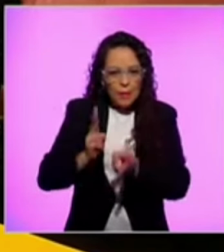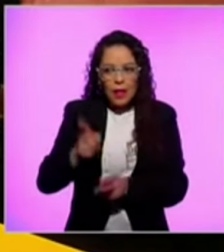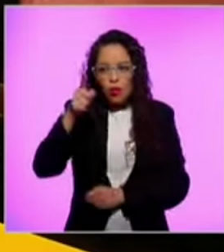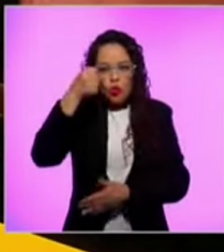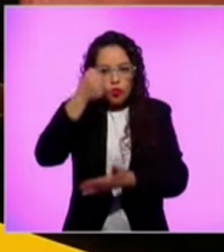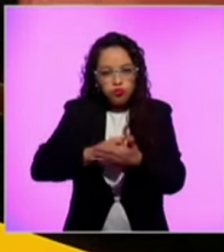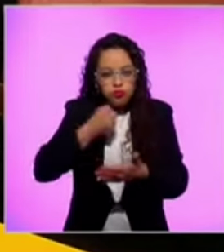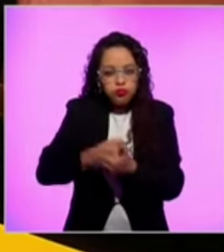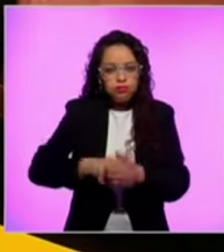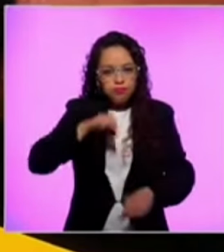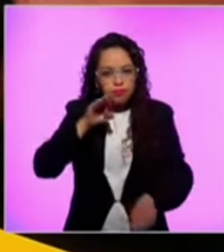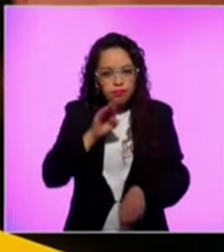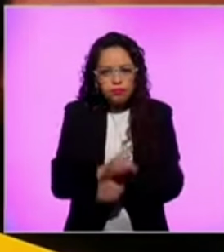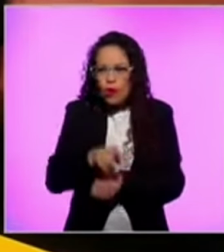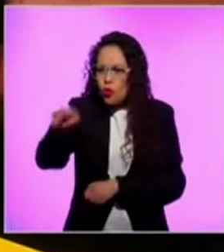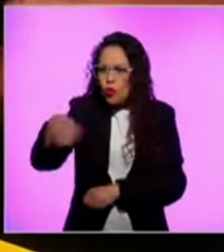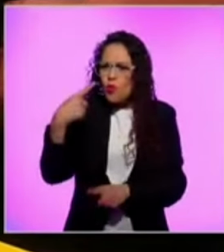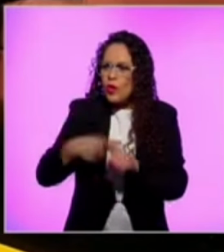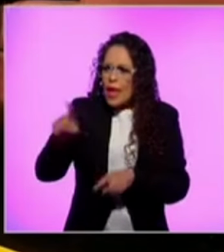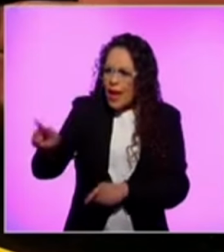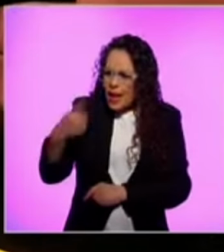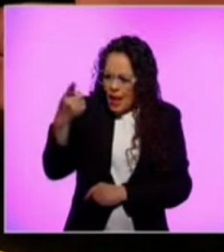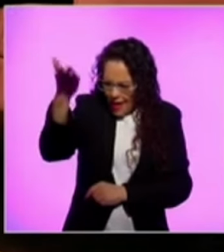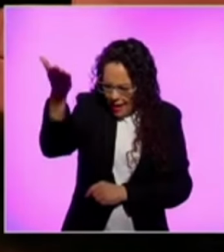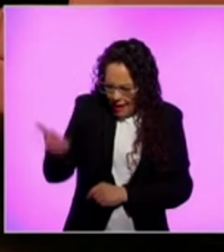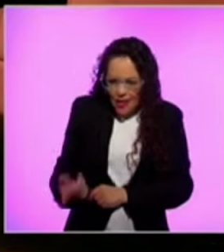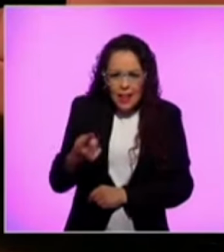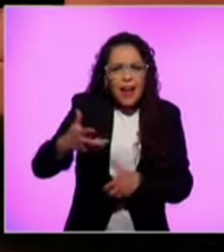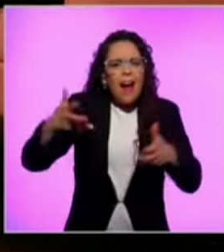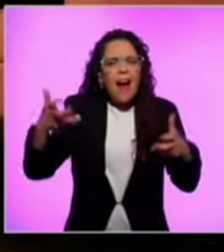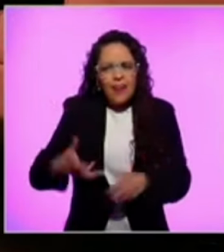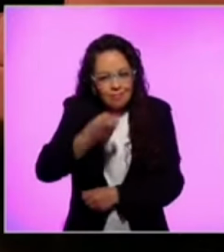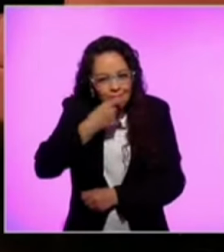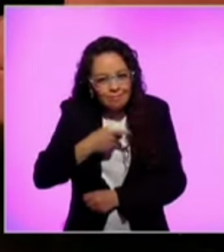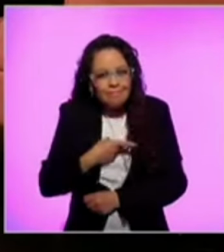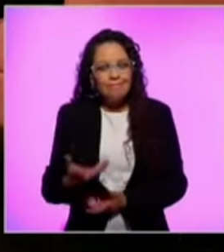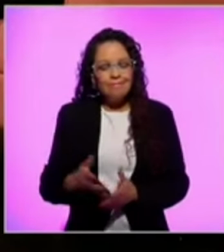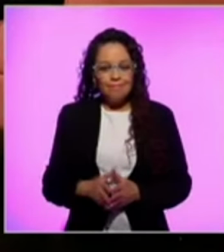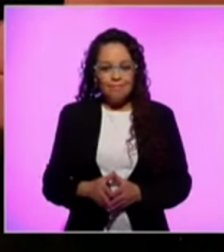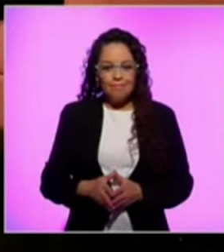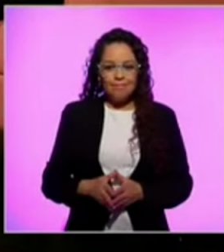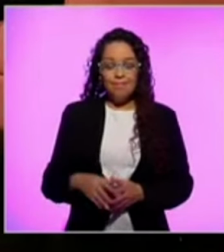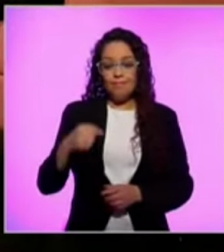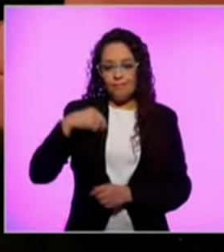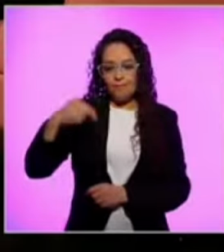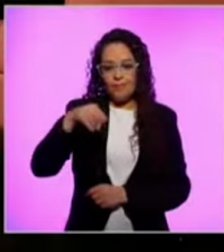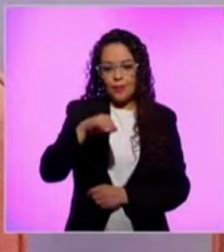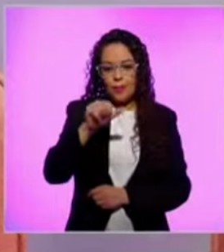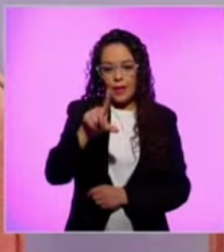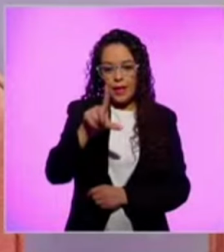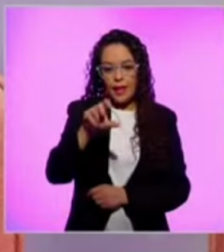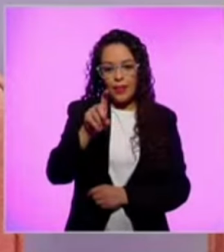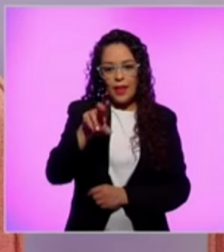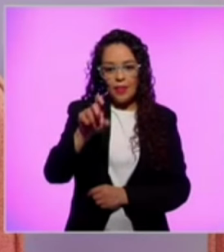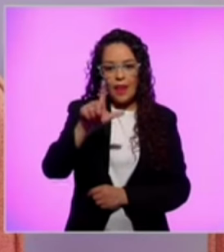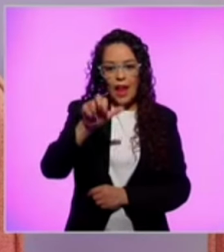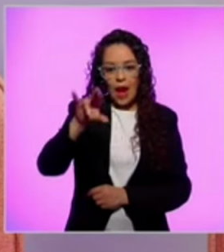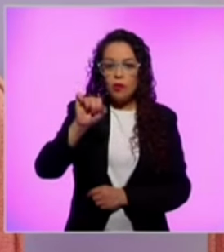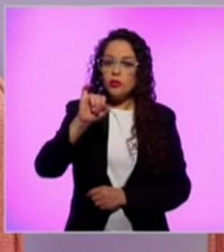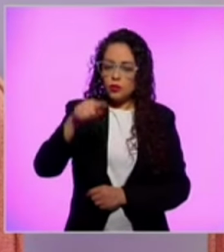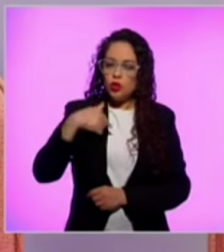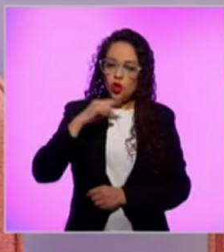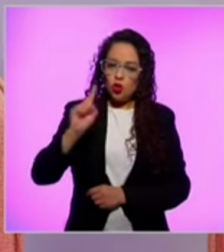sobre pues, quién eres y todo lo que haces. Cuéntanos. Bueno, mi nombre es Mildred Larios y exacto, soy activista,